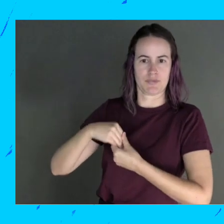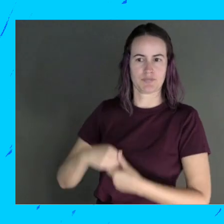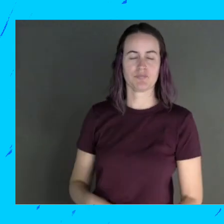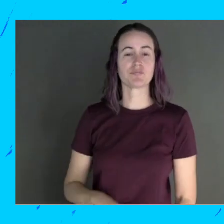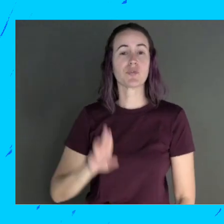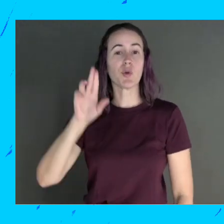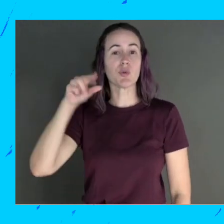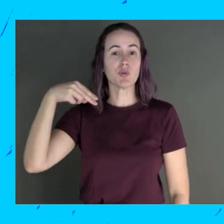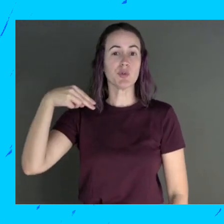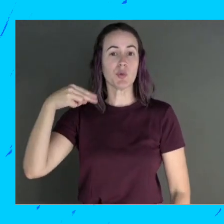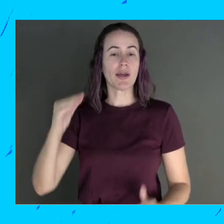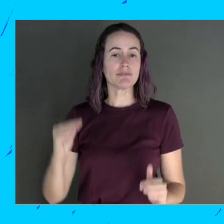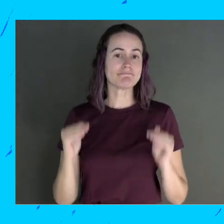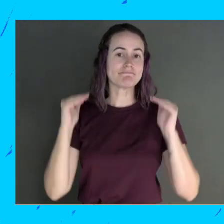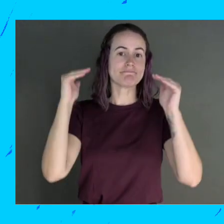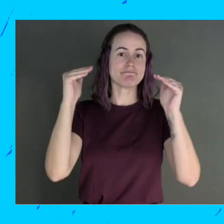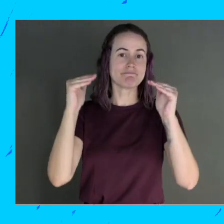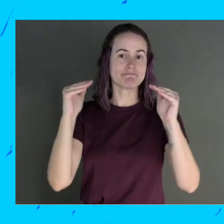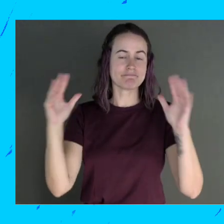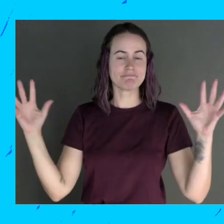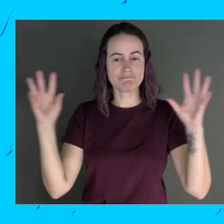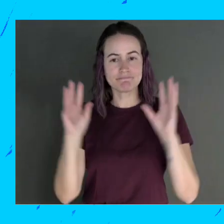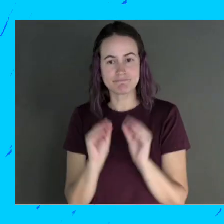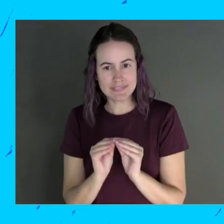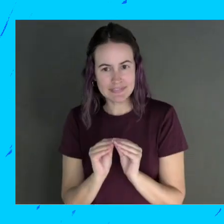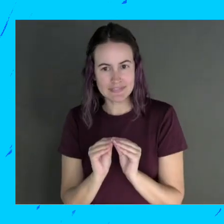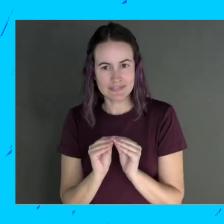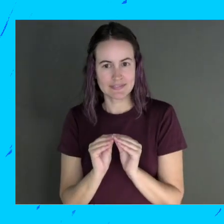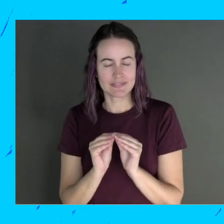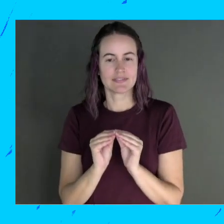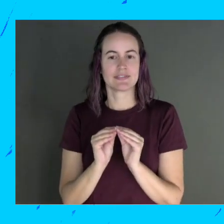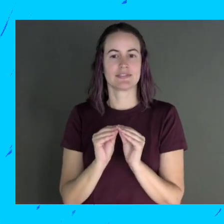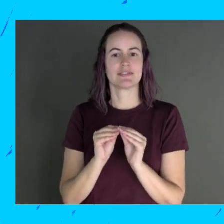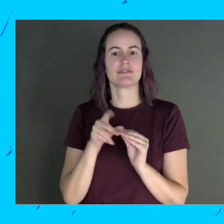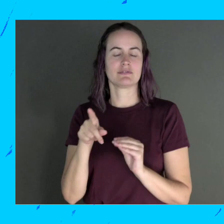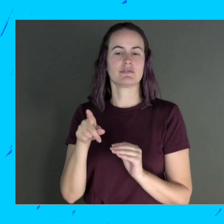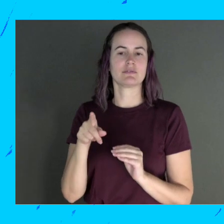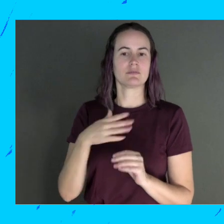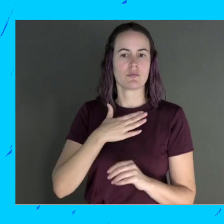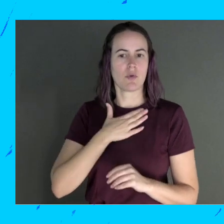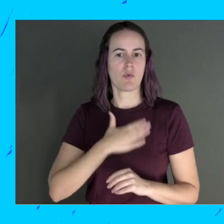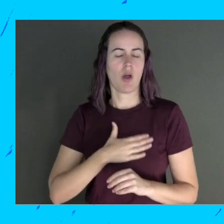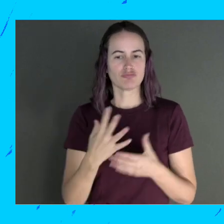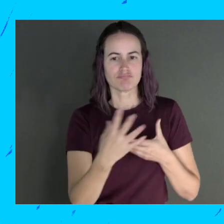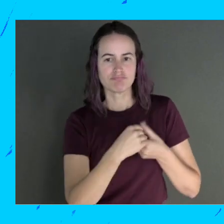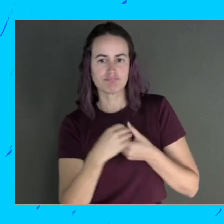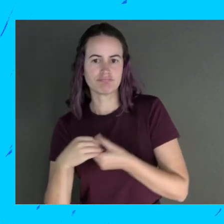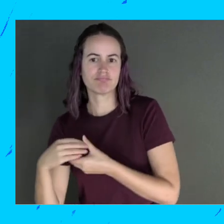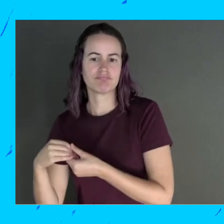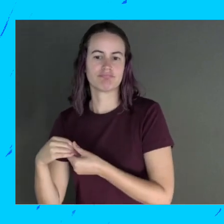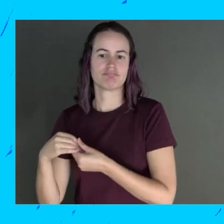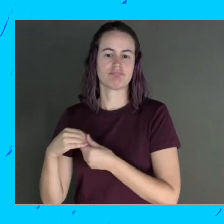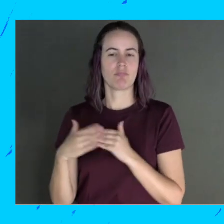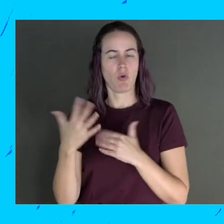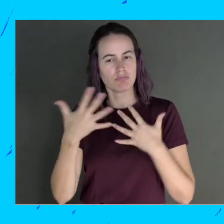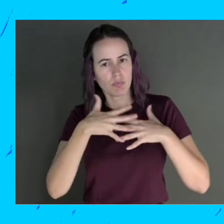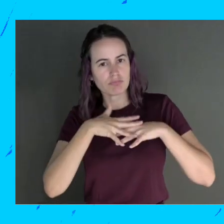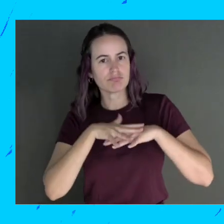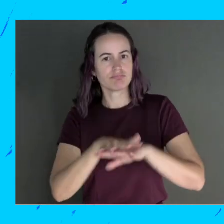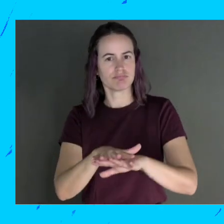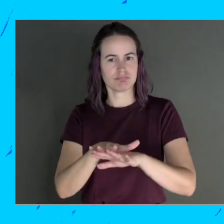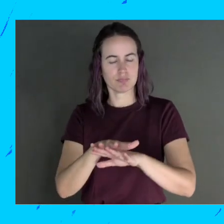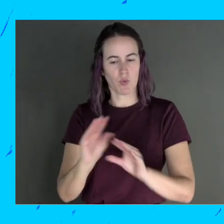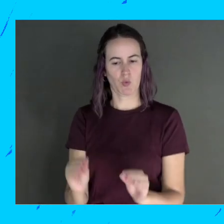política de la reunión de alto nivel de la ONU en relación a la cobertura universal de 2020 a 2026, que